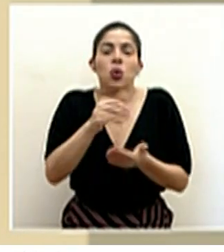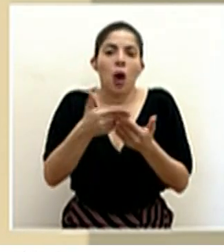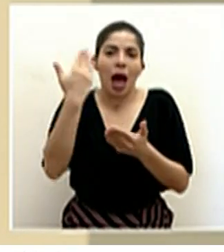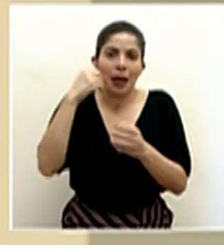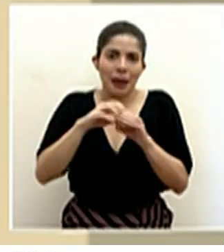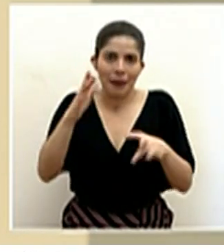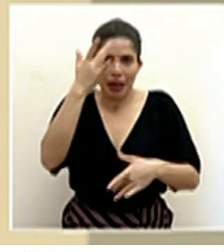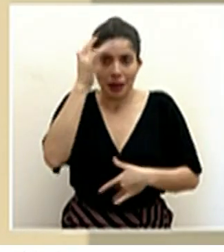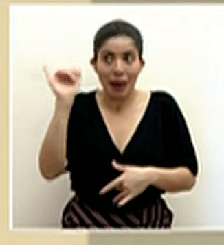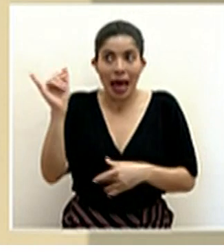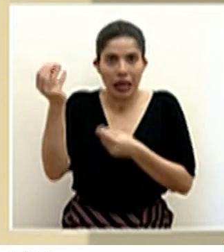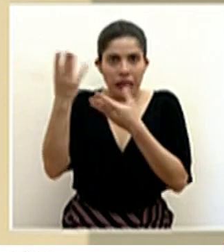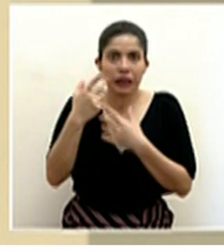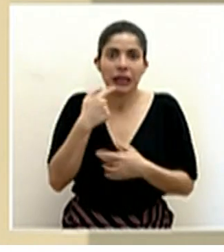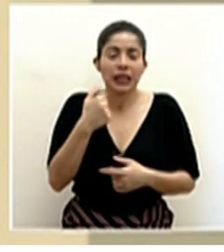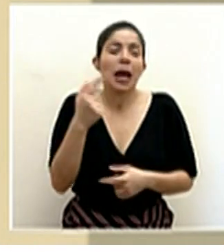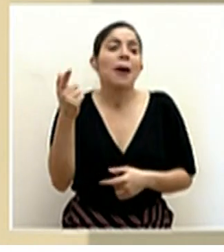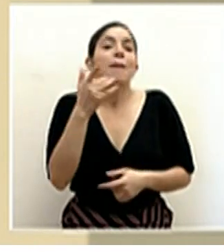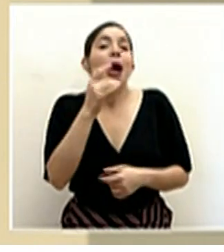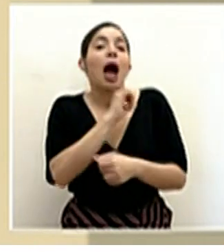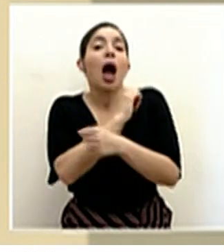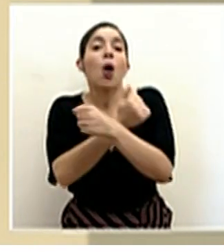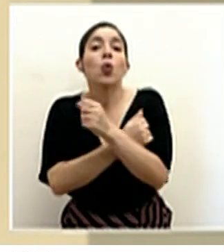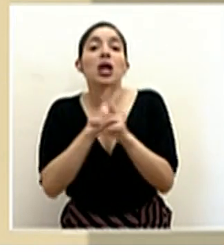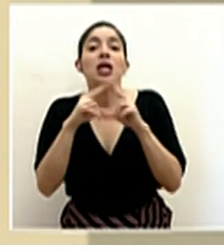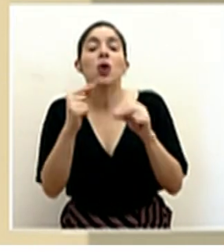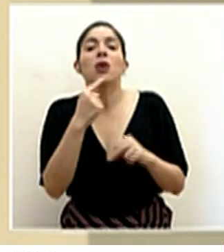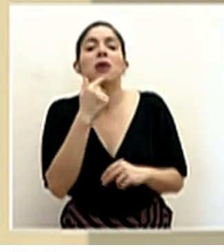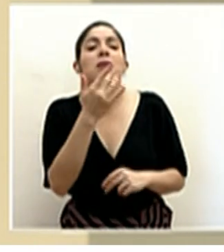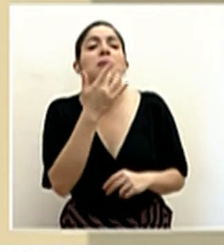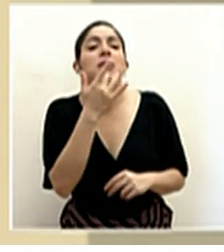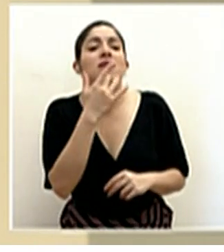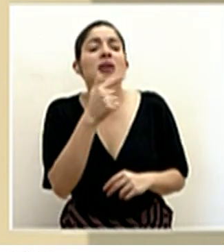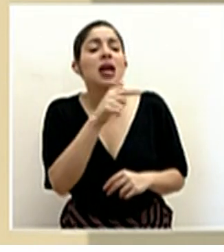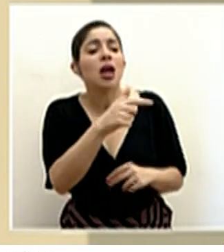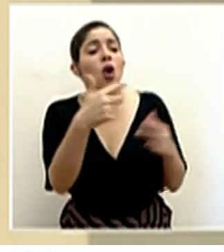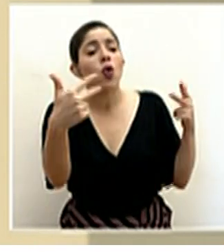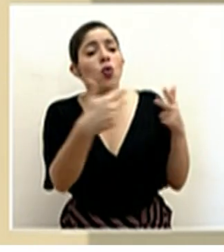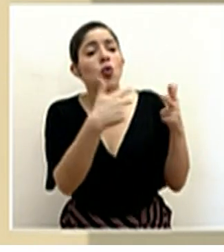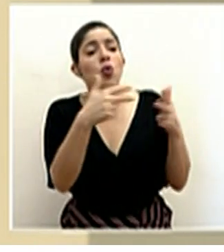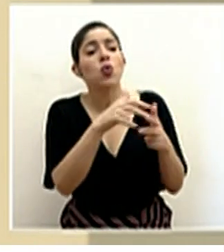he recibido. Preferiría las autoridades de Nicaragua que los pasos